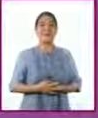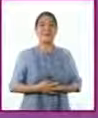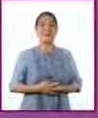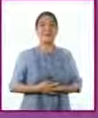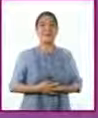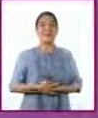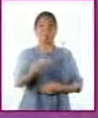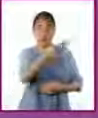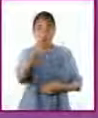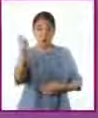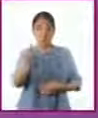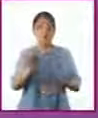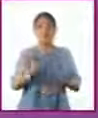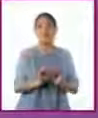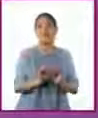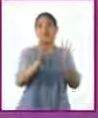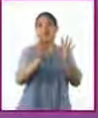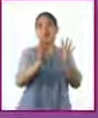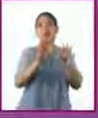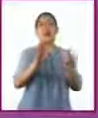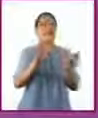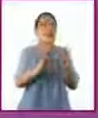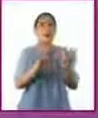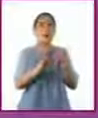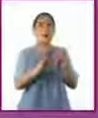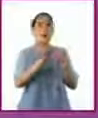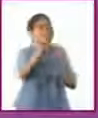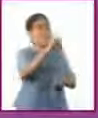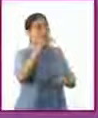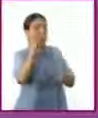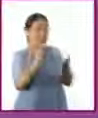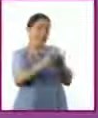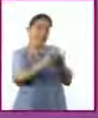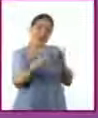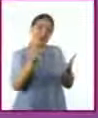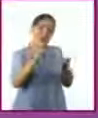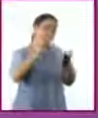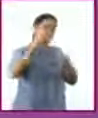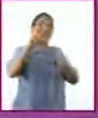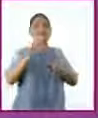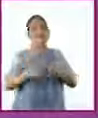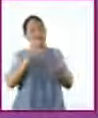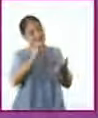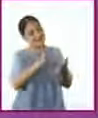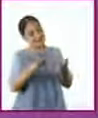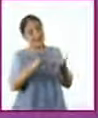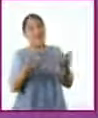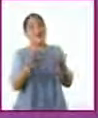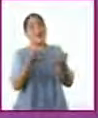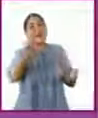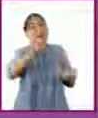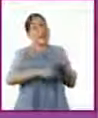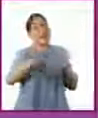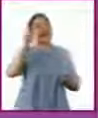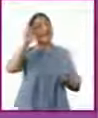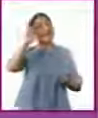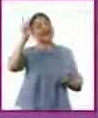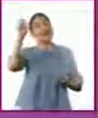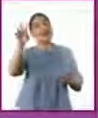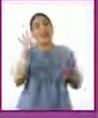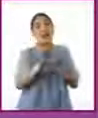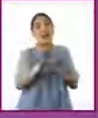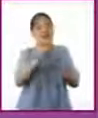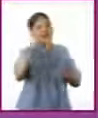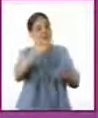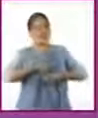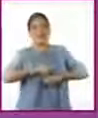Si de casualidad encontramos nuestro libro y nos sentamos a leer, entonces podemos escucharlo en nuestra mente. Desde ahí nos narra